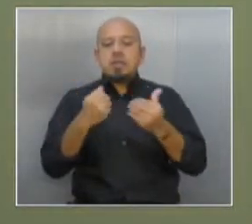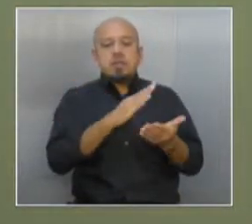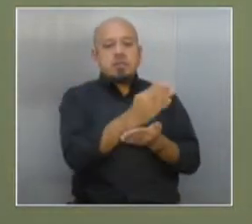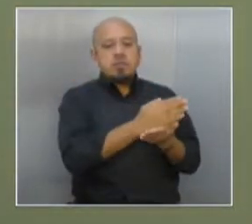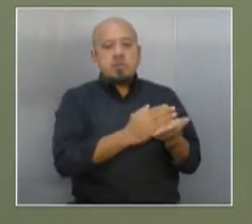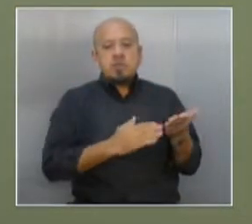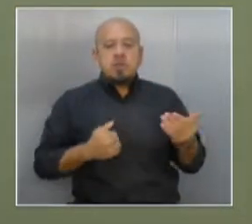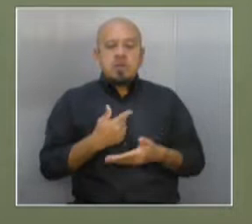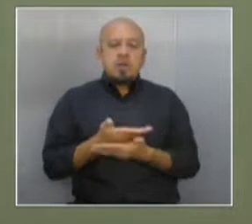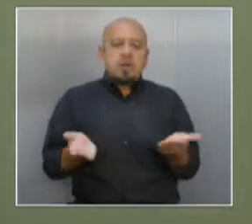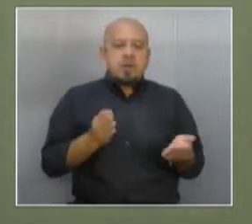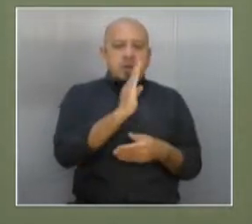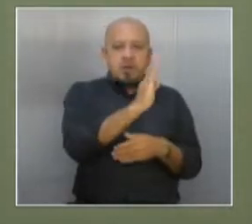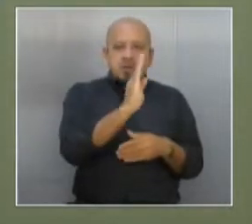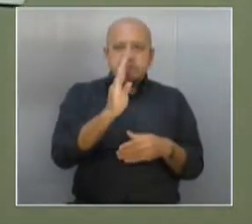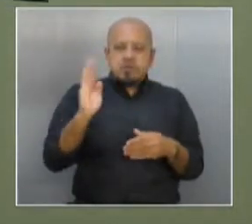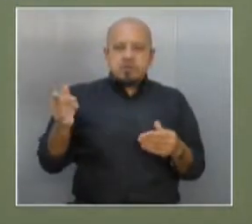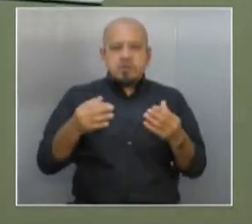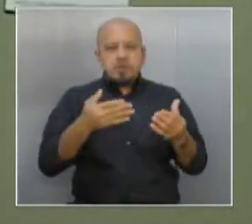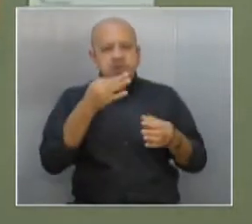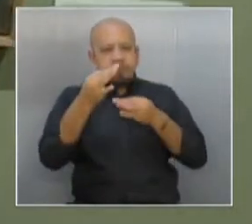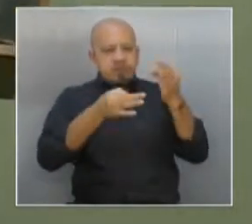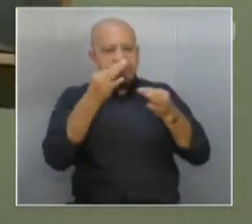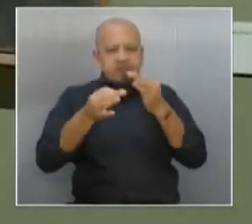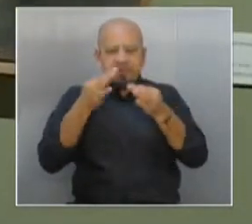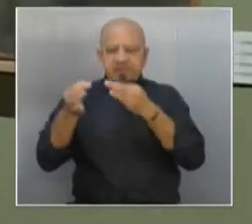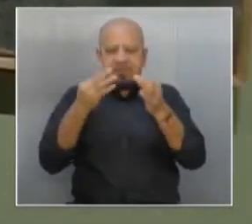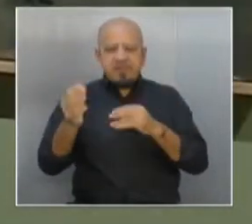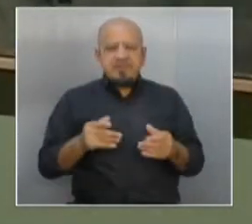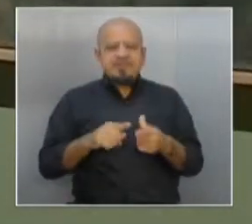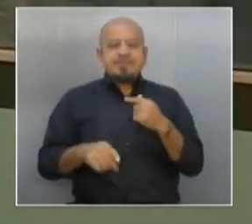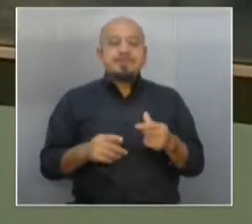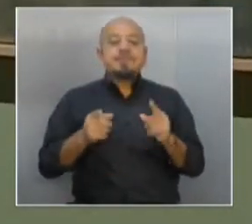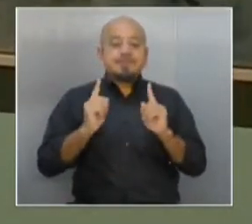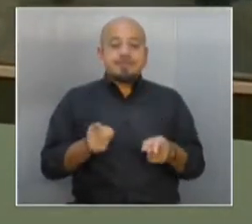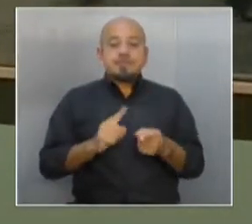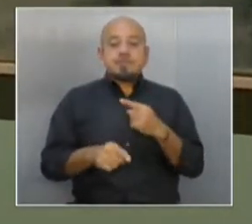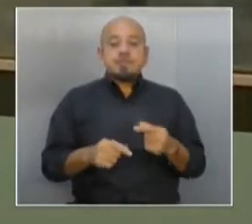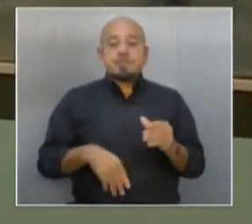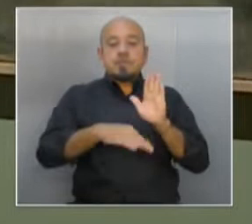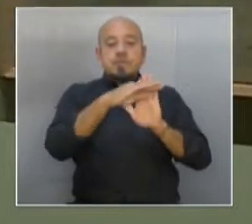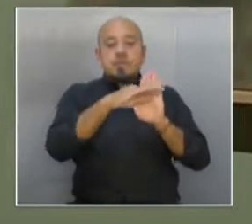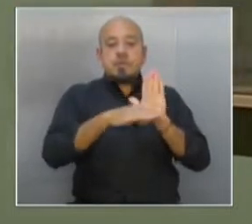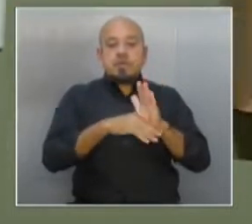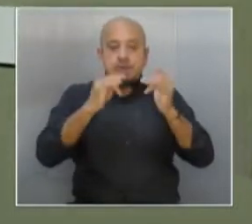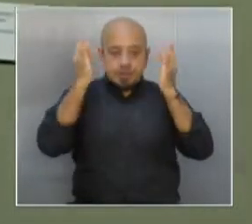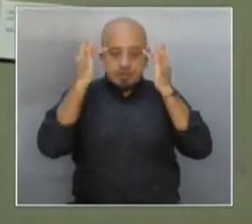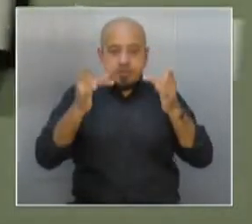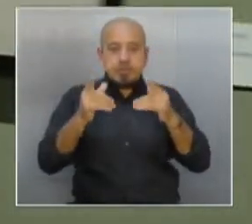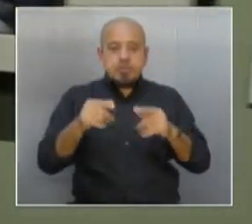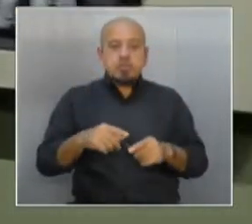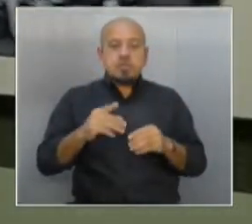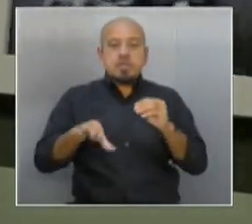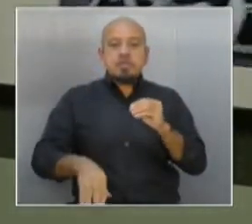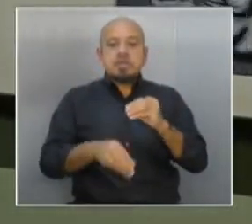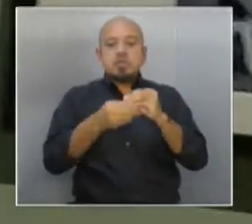de libros, conciertos y las exposiciones. Y además el programa educativo y de extensión cultural,